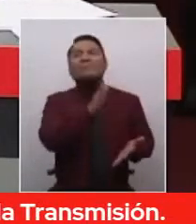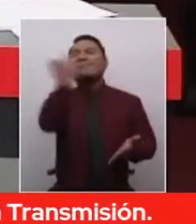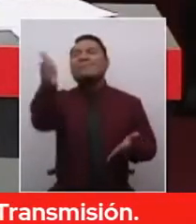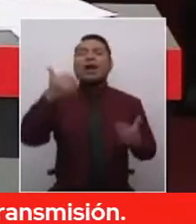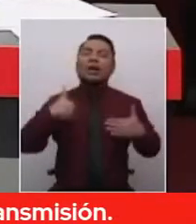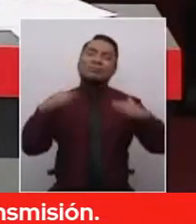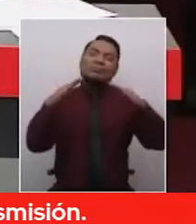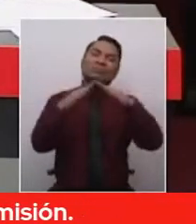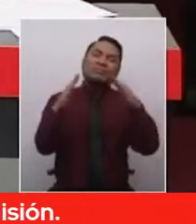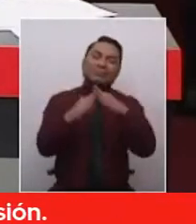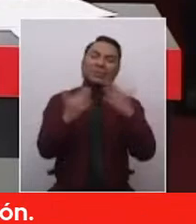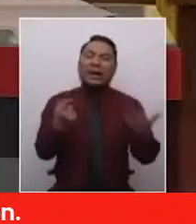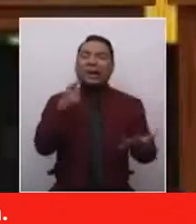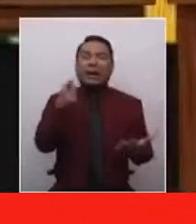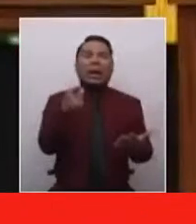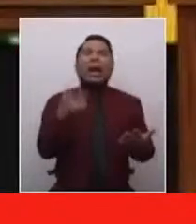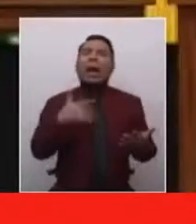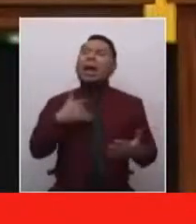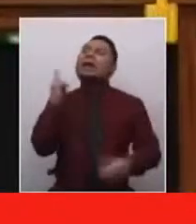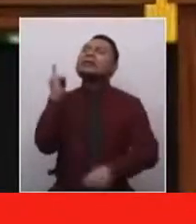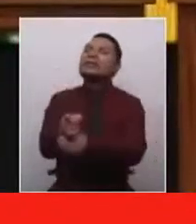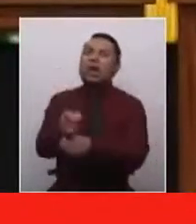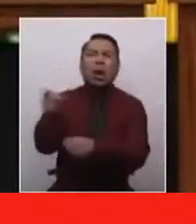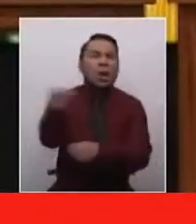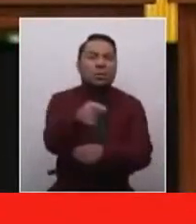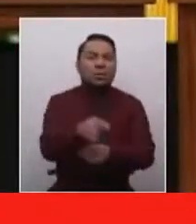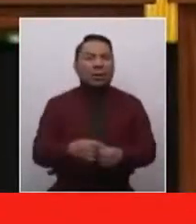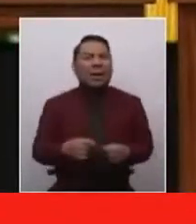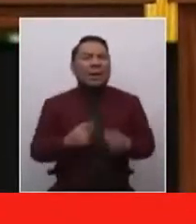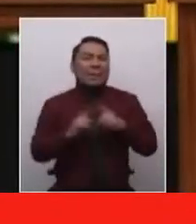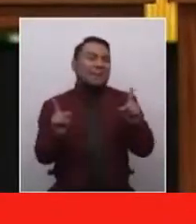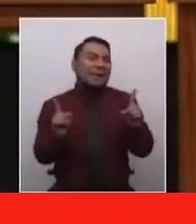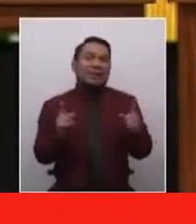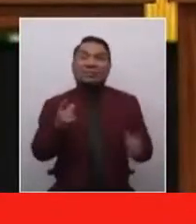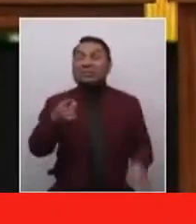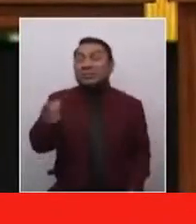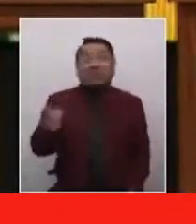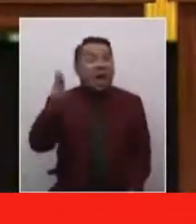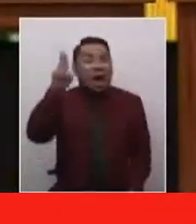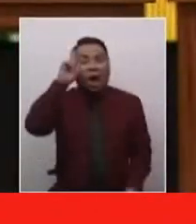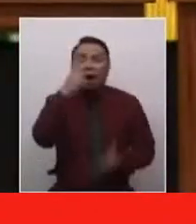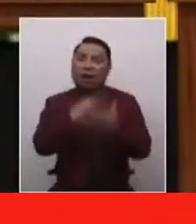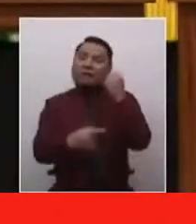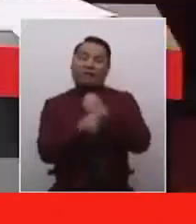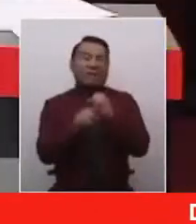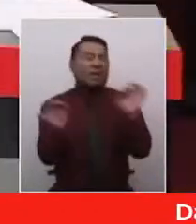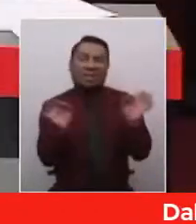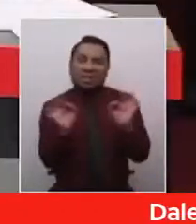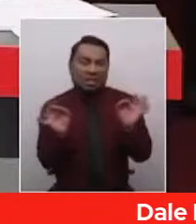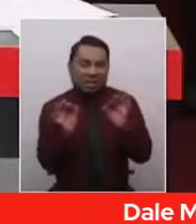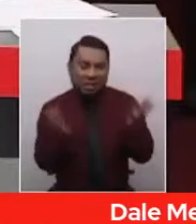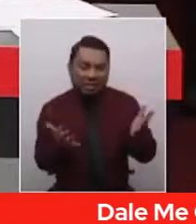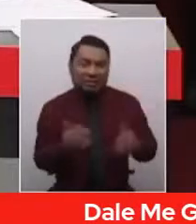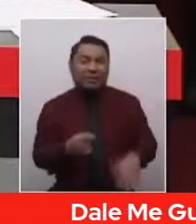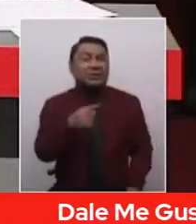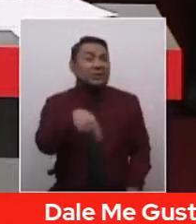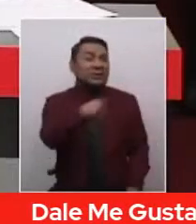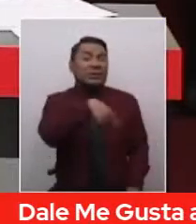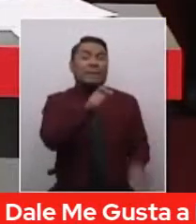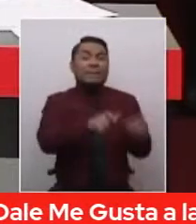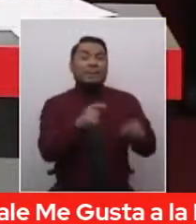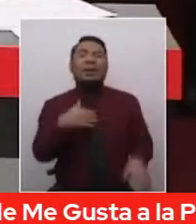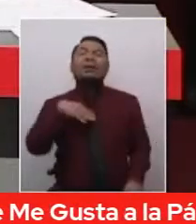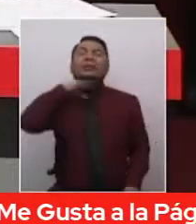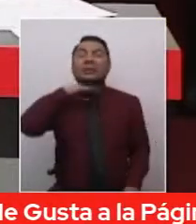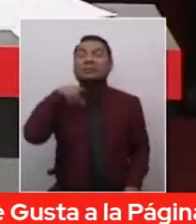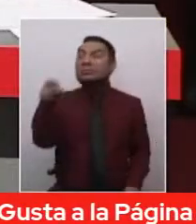municipalidad a señalar un acto de corrupción cuando la desconfianza es muy grande en quien puede estar al frente de la misma